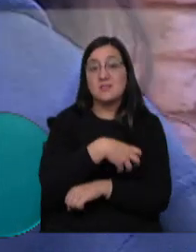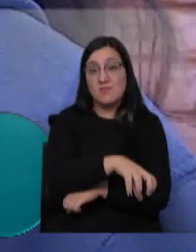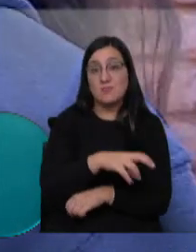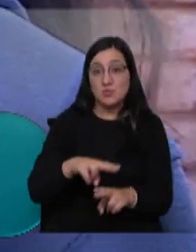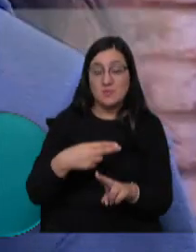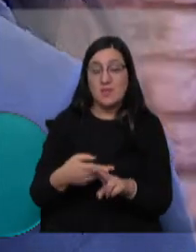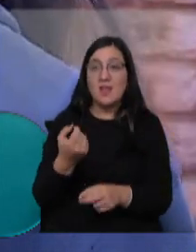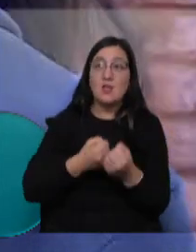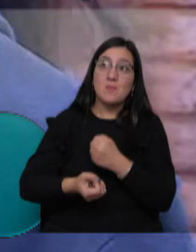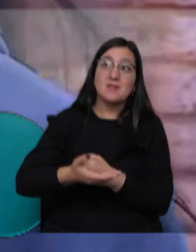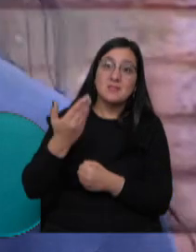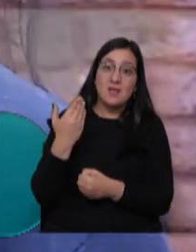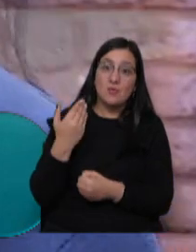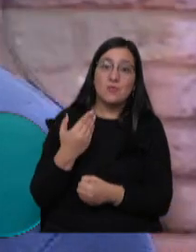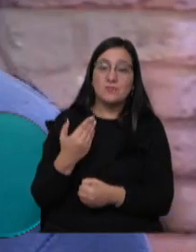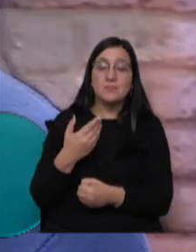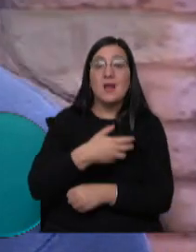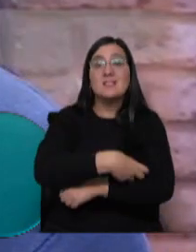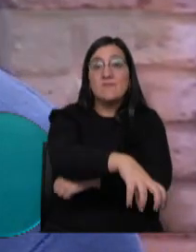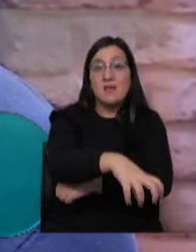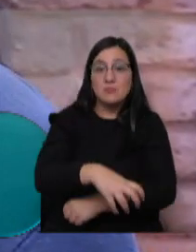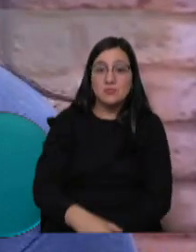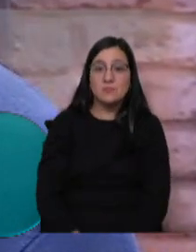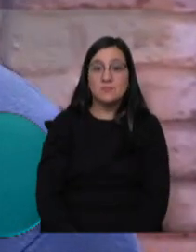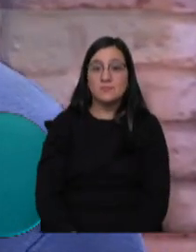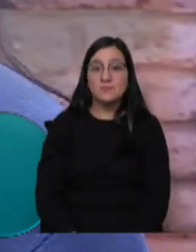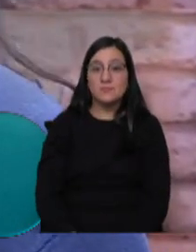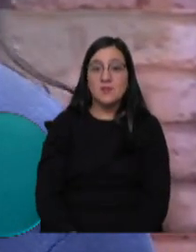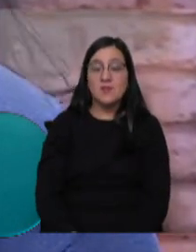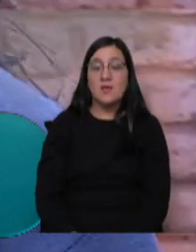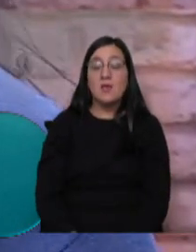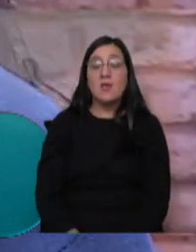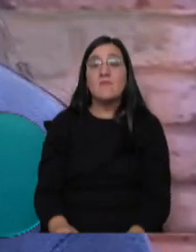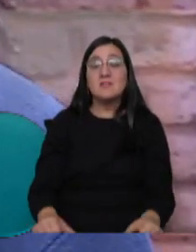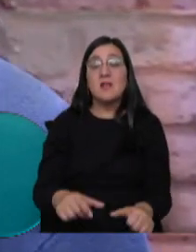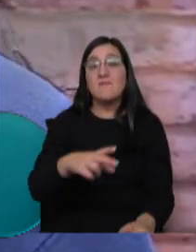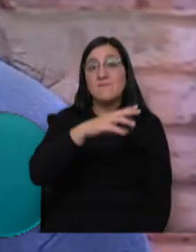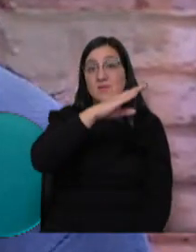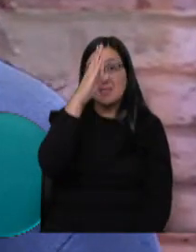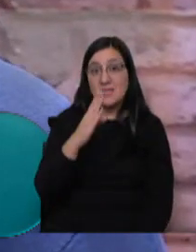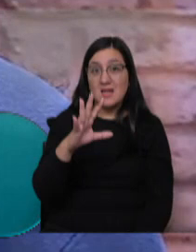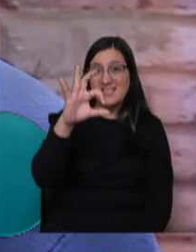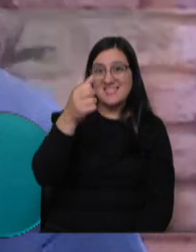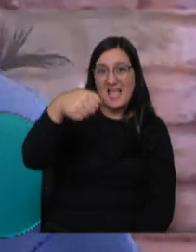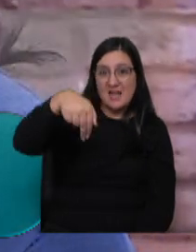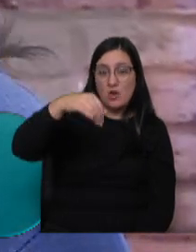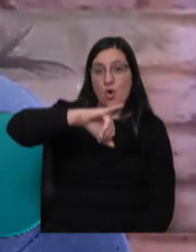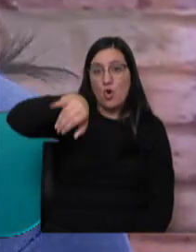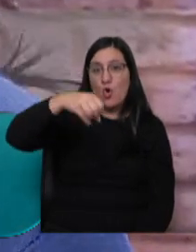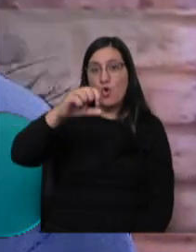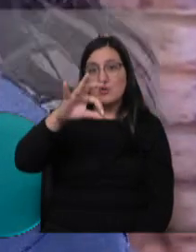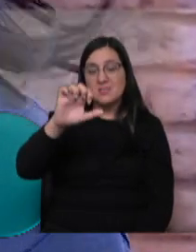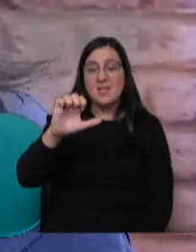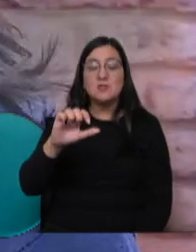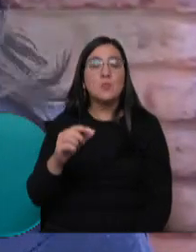pasado, porque se clasifica el año anterior, clasificamos y va a ser en Brasil, en San José, que es, para los que no conocen, es un poquito antes de